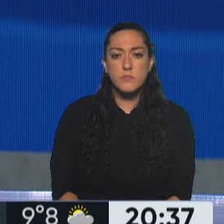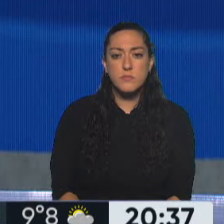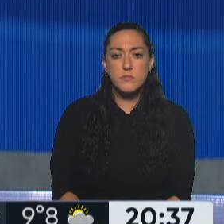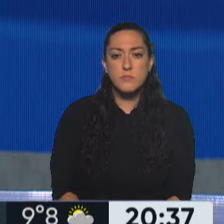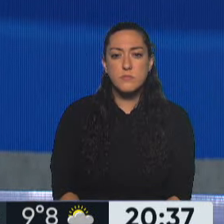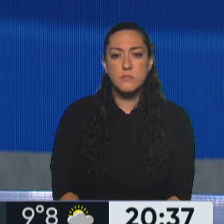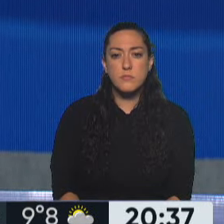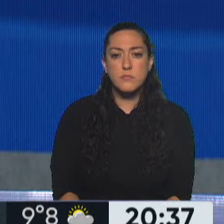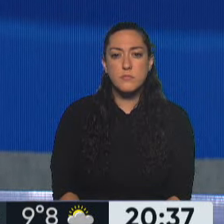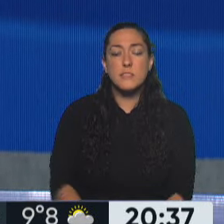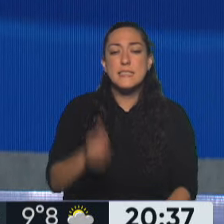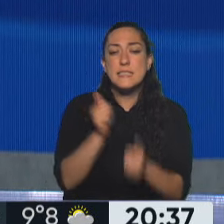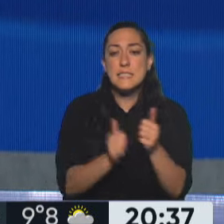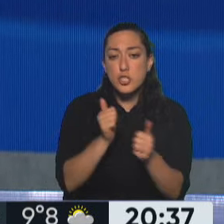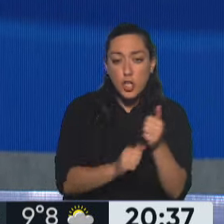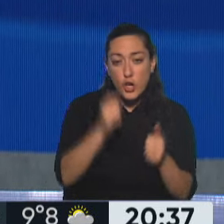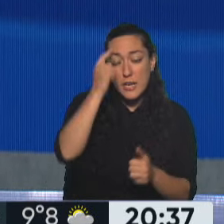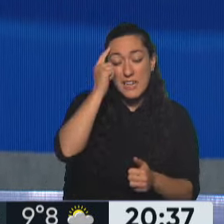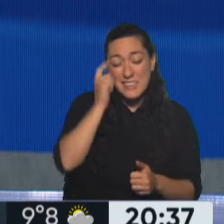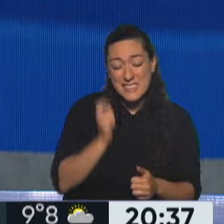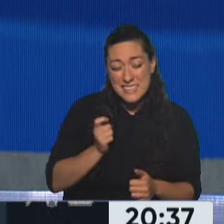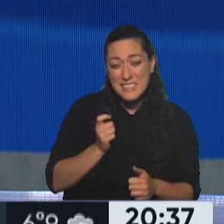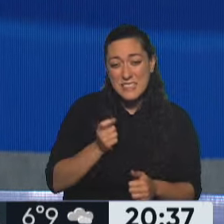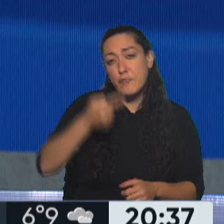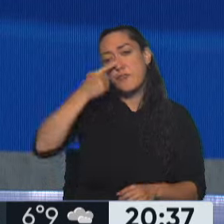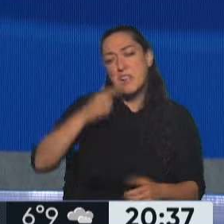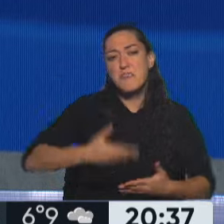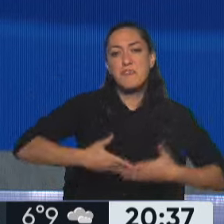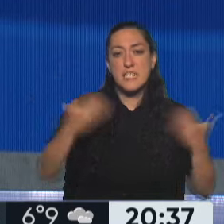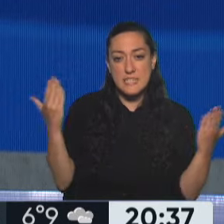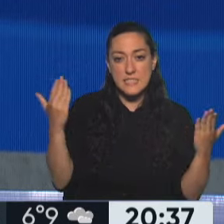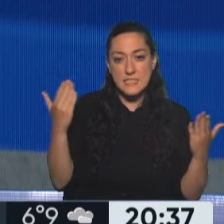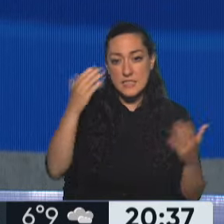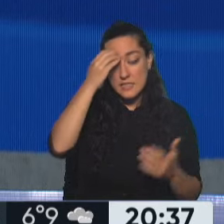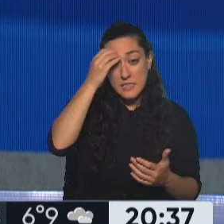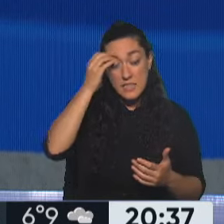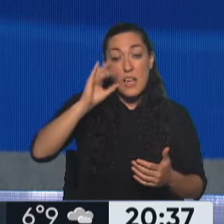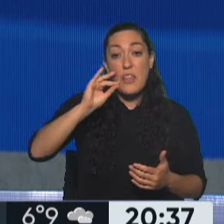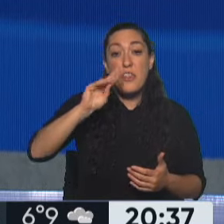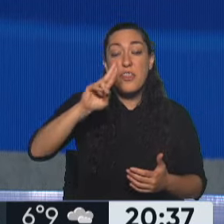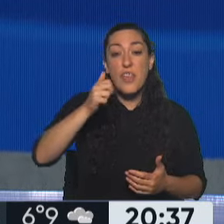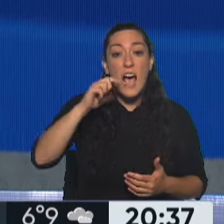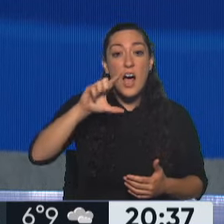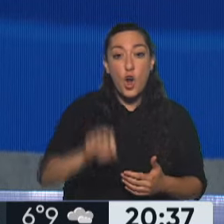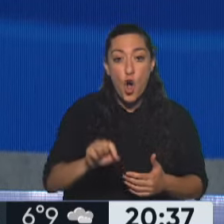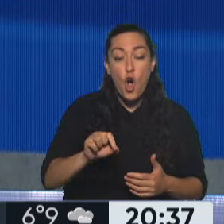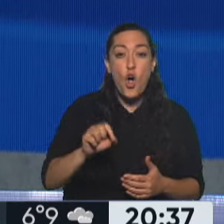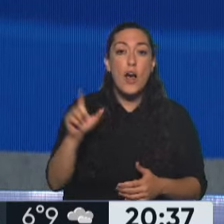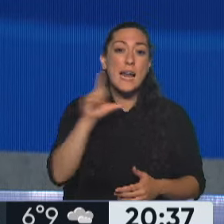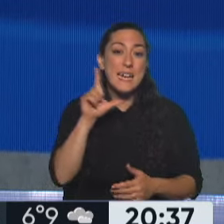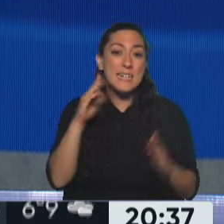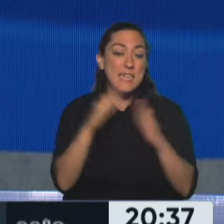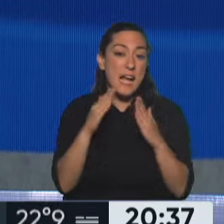Y ahora hablamos de una historia triste, pero que va a tener un final feliz. Draco vivía con sus dueños en una casa de Liniers.